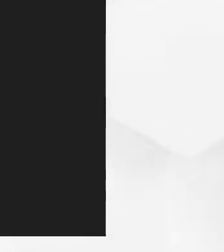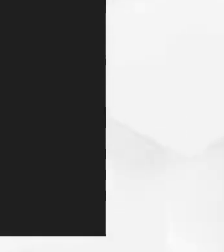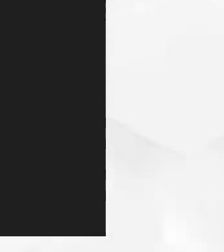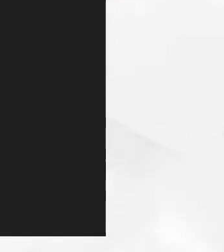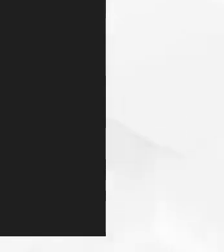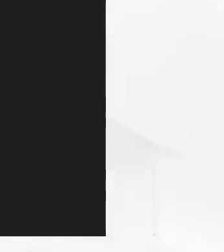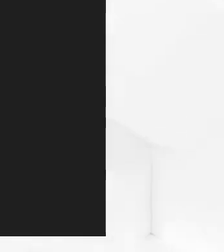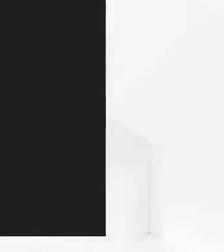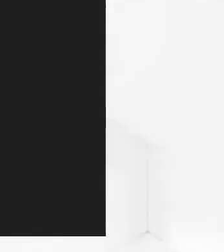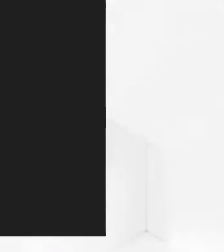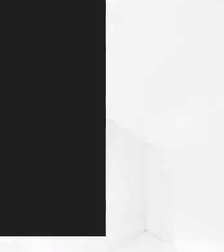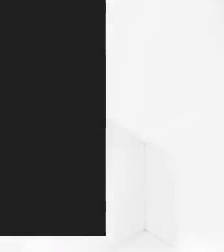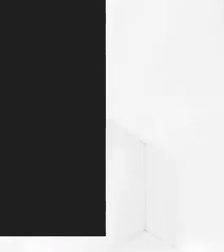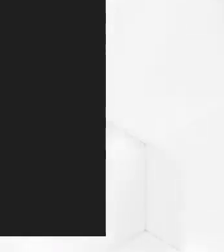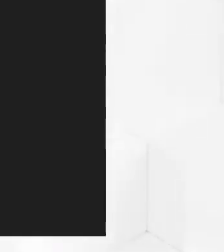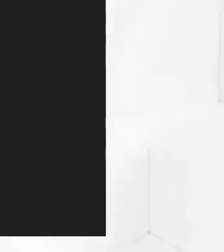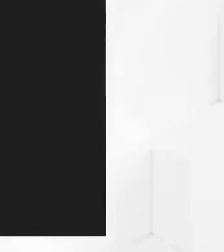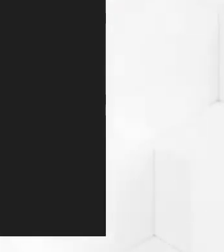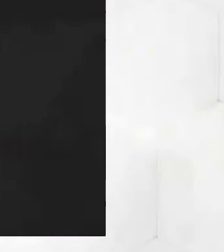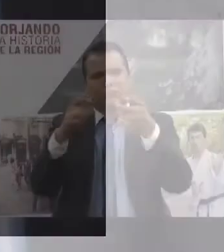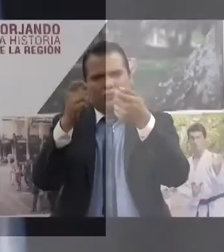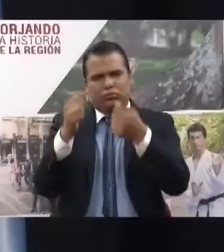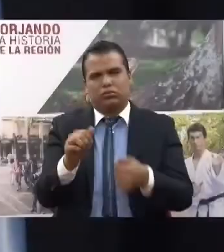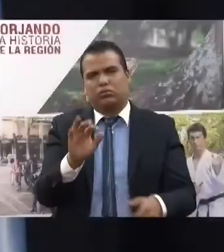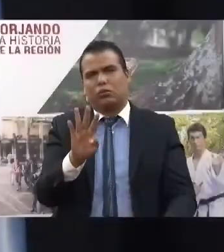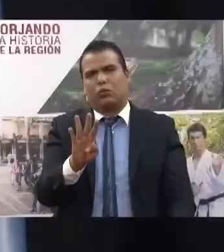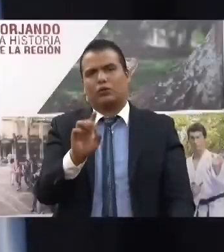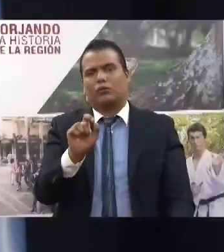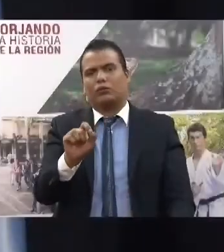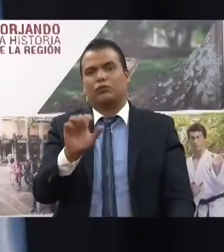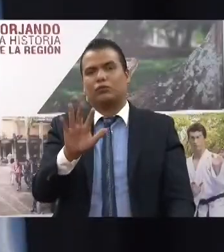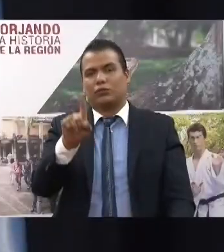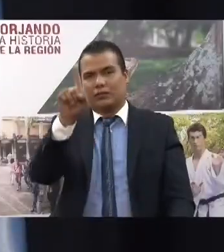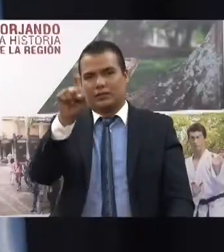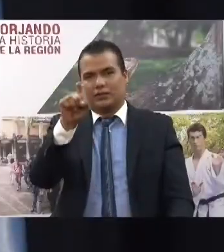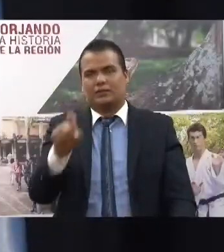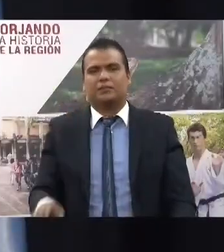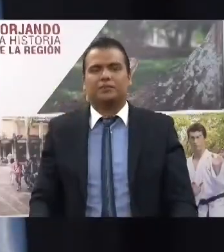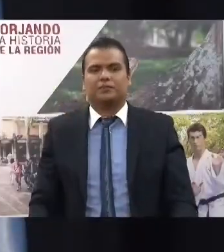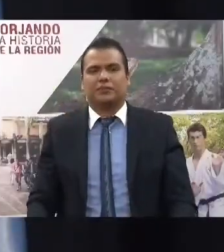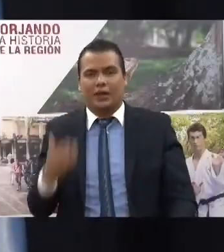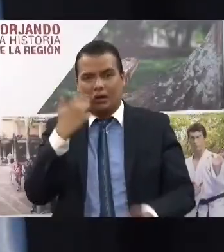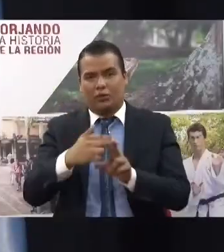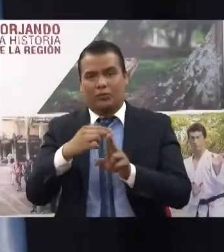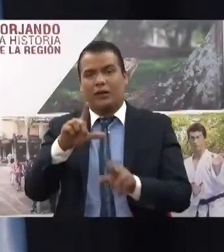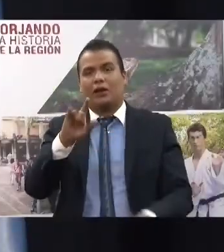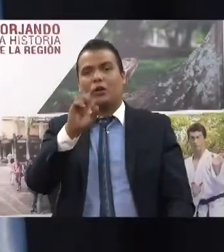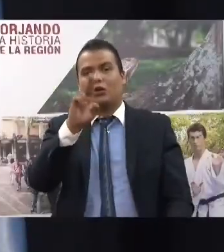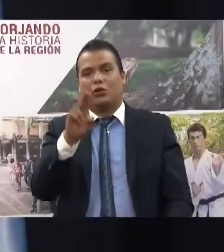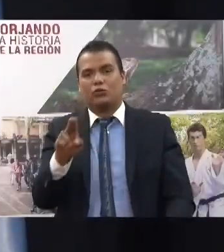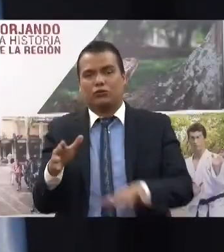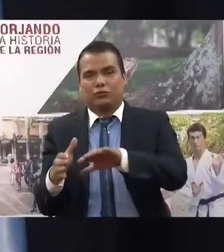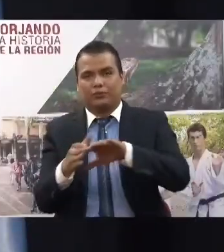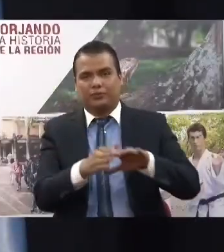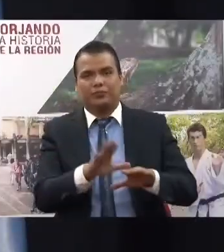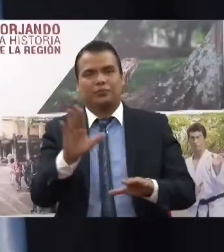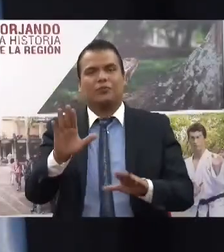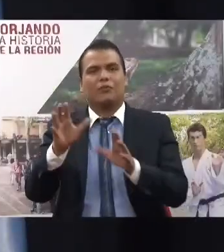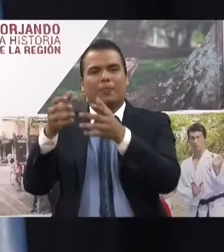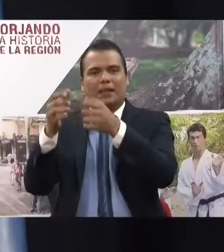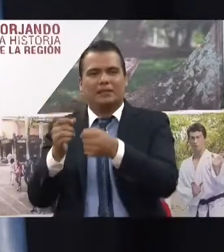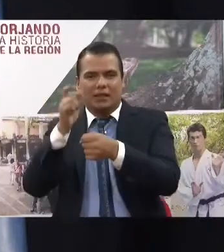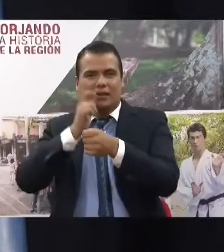Empresas, con un promedio de 4.56, Luz Marina Becerra Rodríguez. Sede Caicedonia,